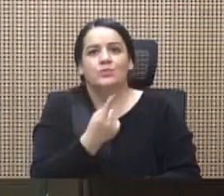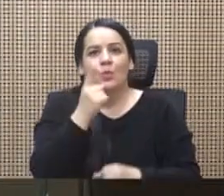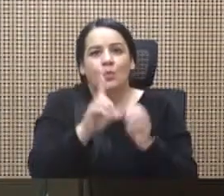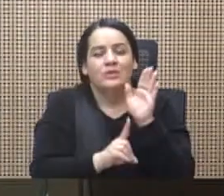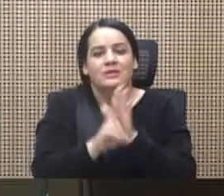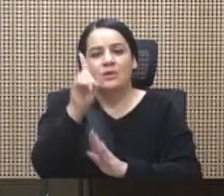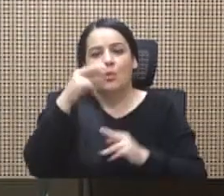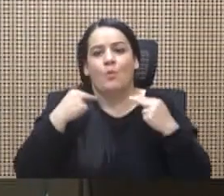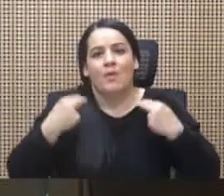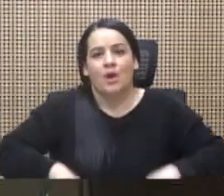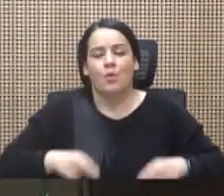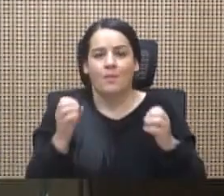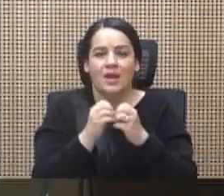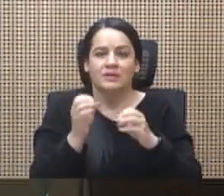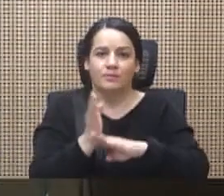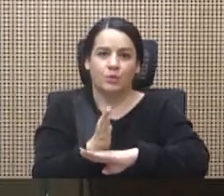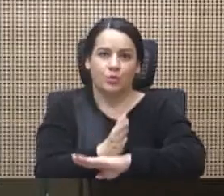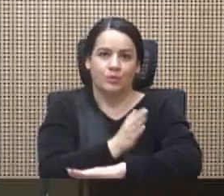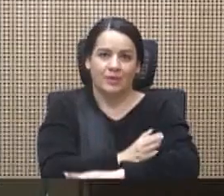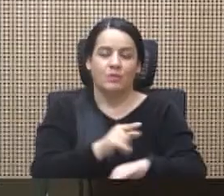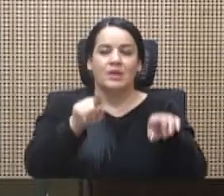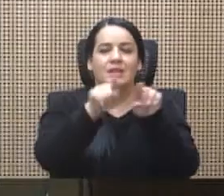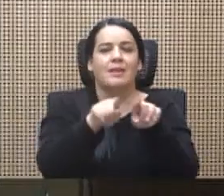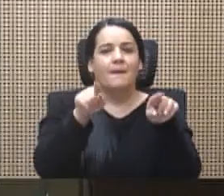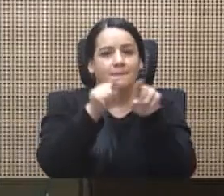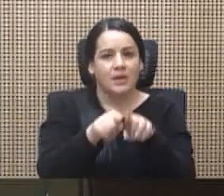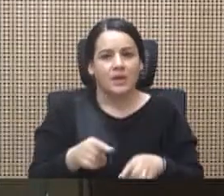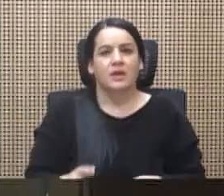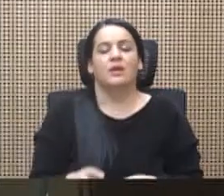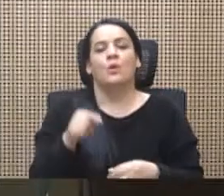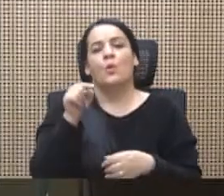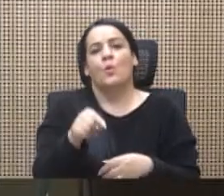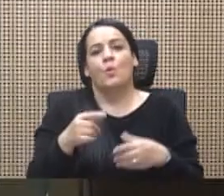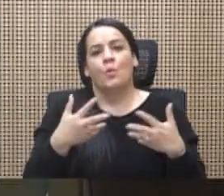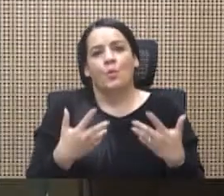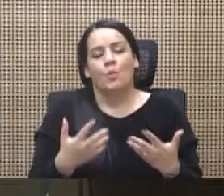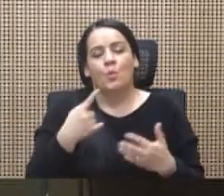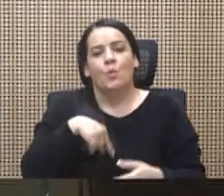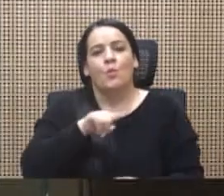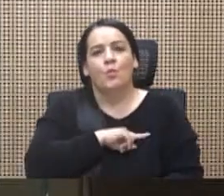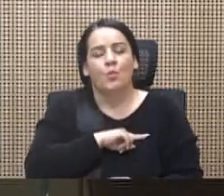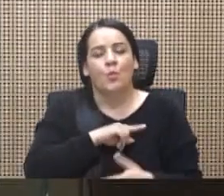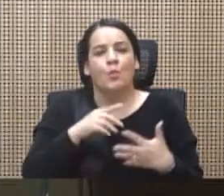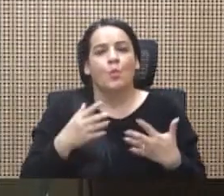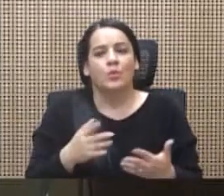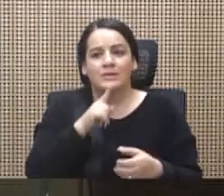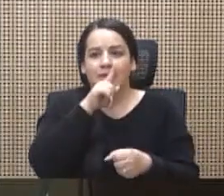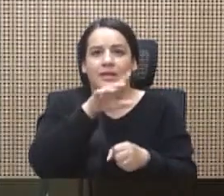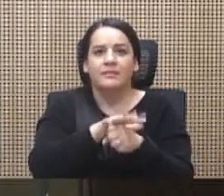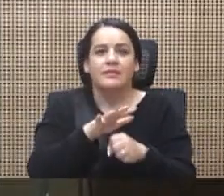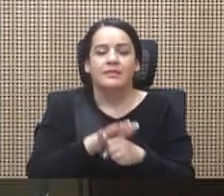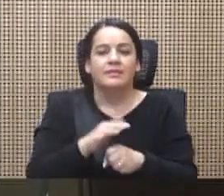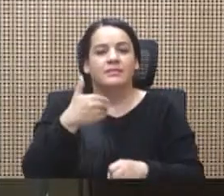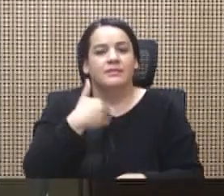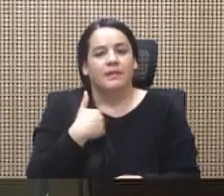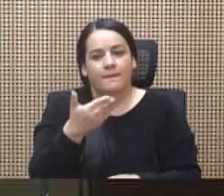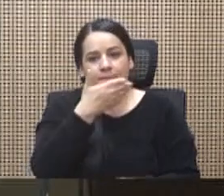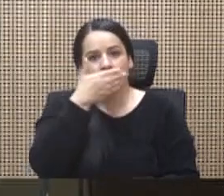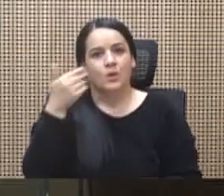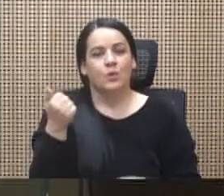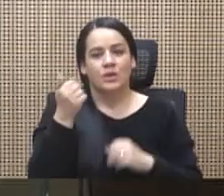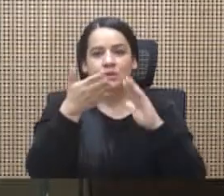humano más próspero sino también un nos garantiza tener mejores